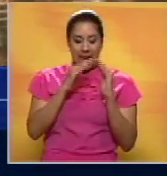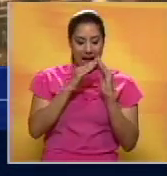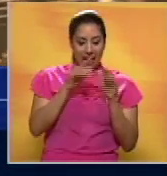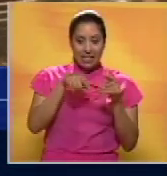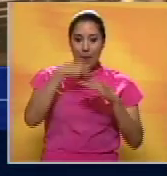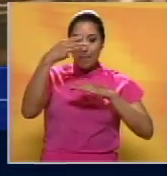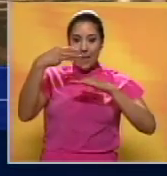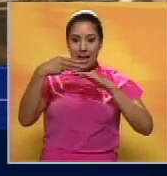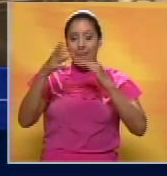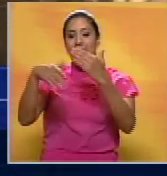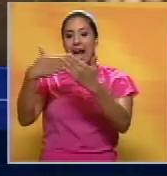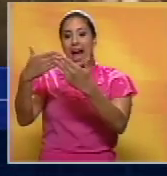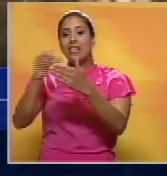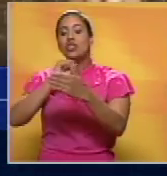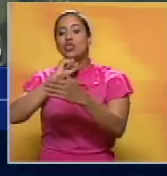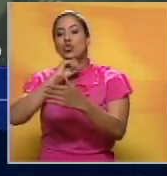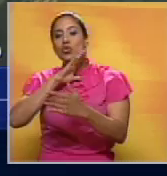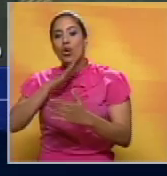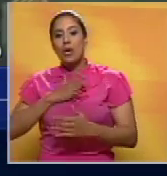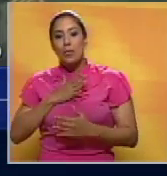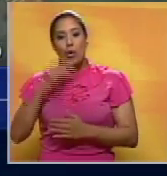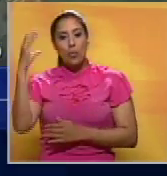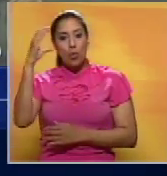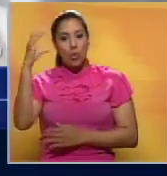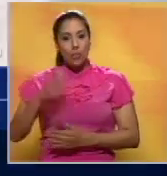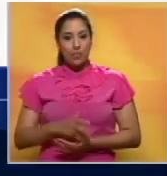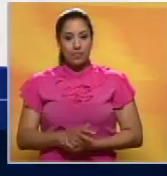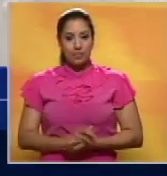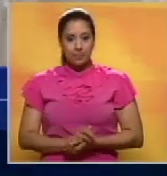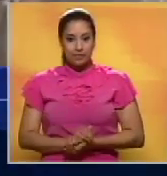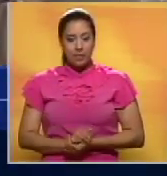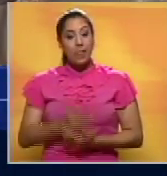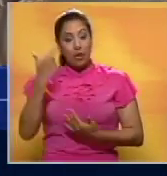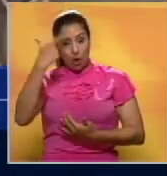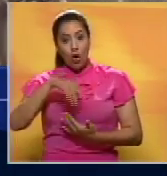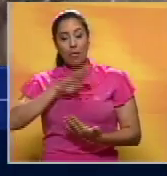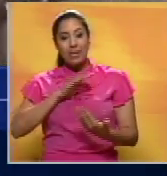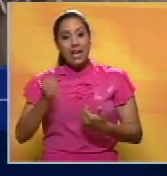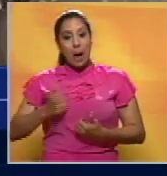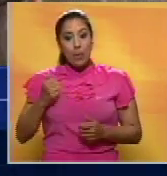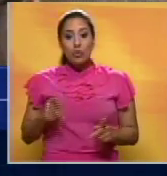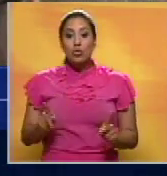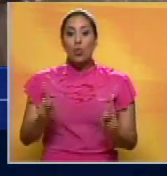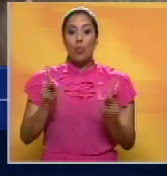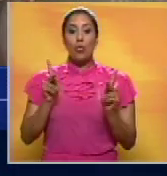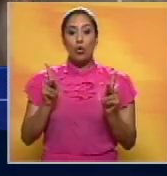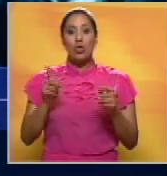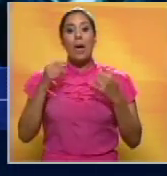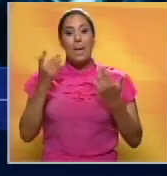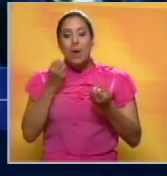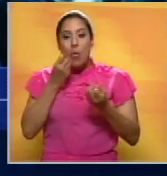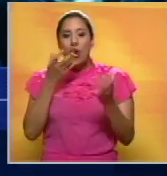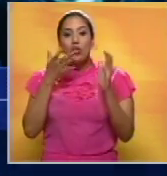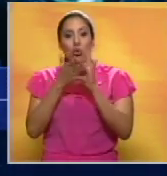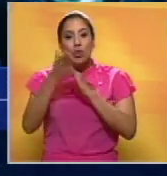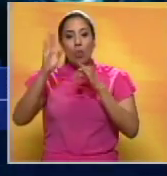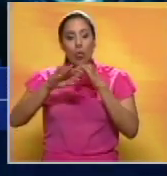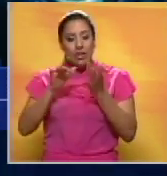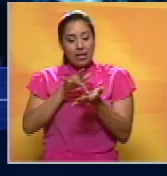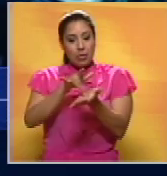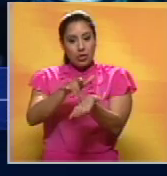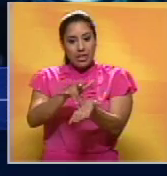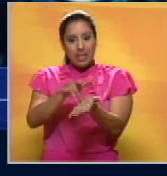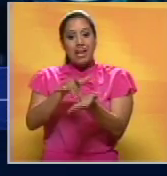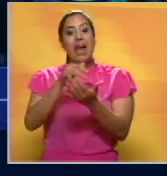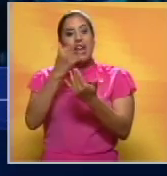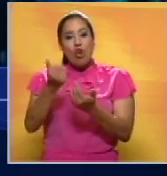casa en Miami hasta su ciudad natal, Medellín, Colombia. Juanes aprovechó esta oportunidad para revelar detalles de su último disco